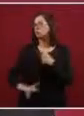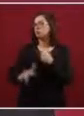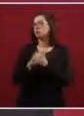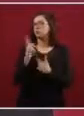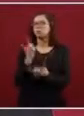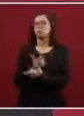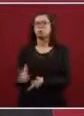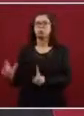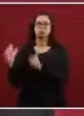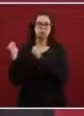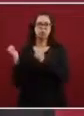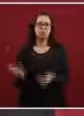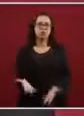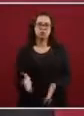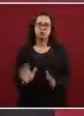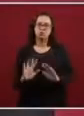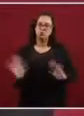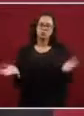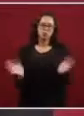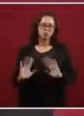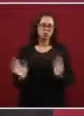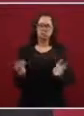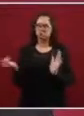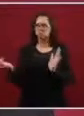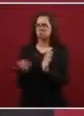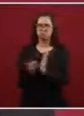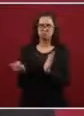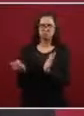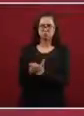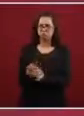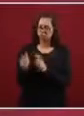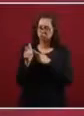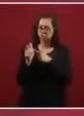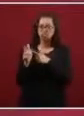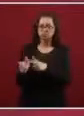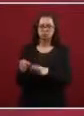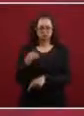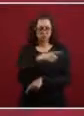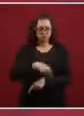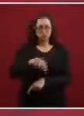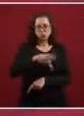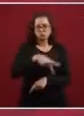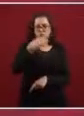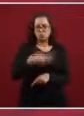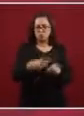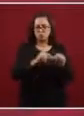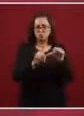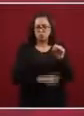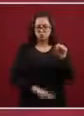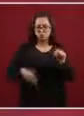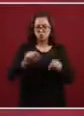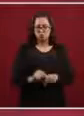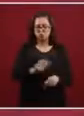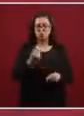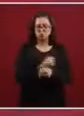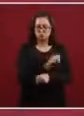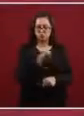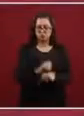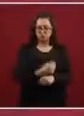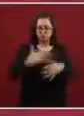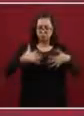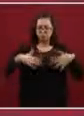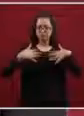para proteger la industria nacional del calzado y del